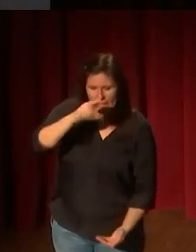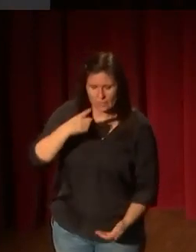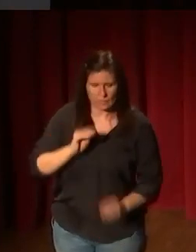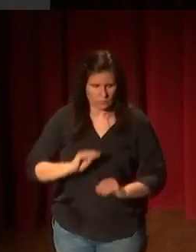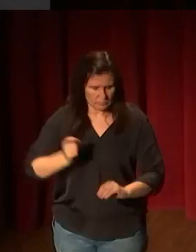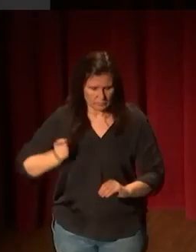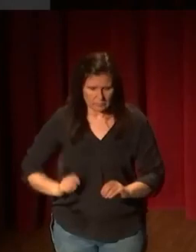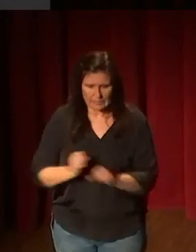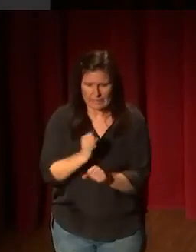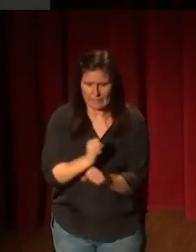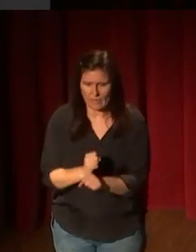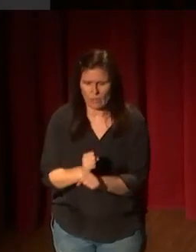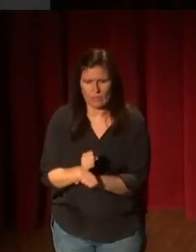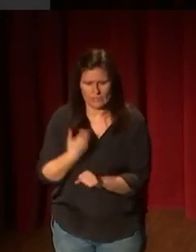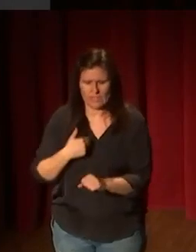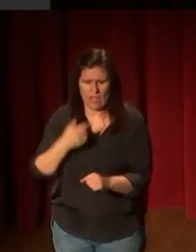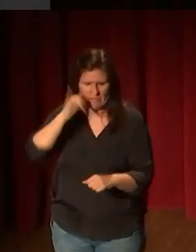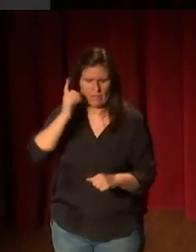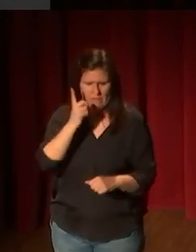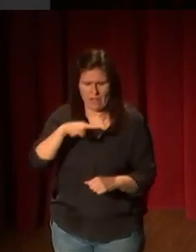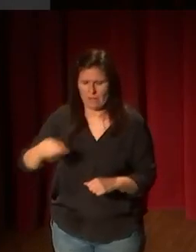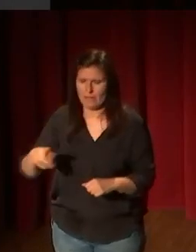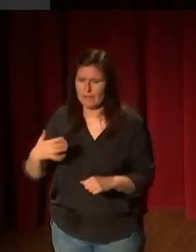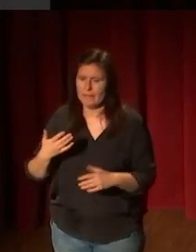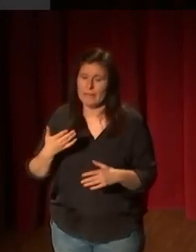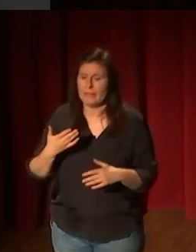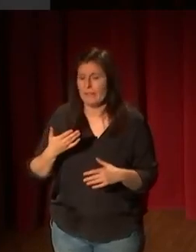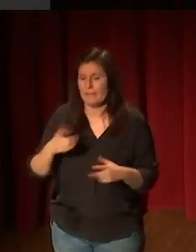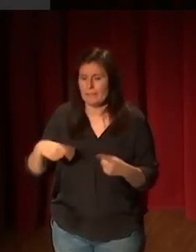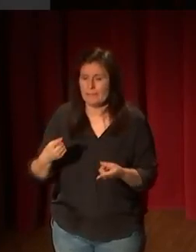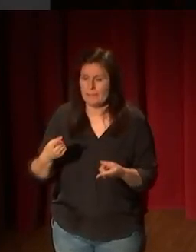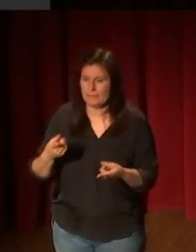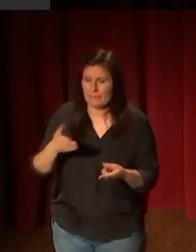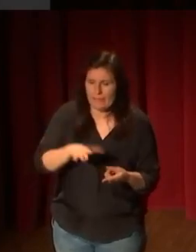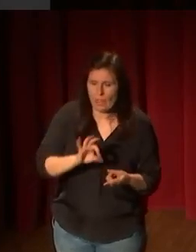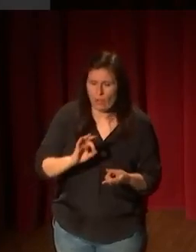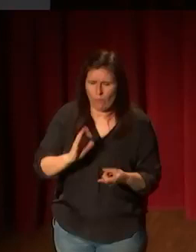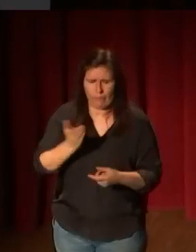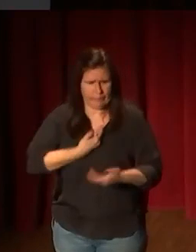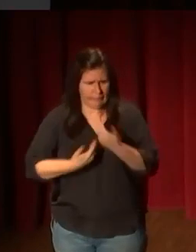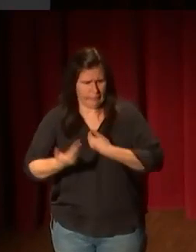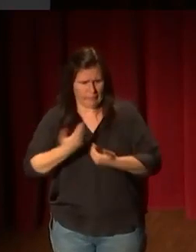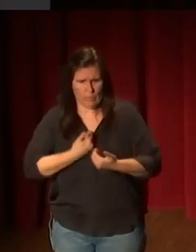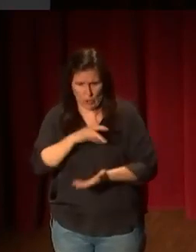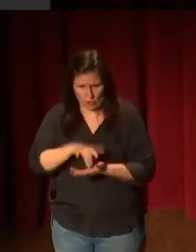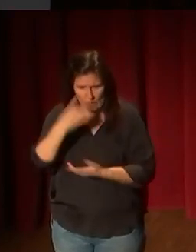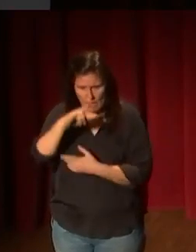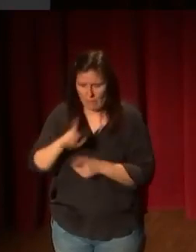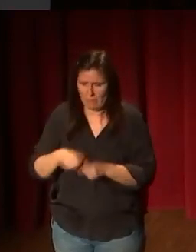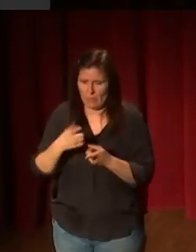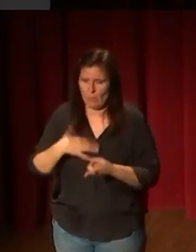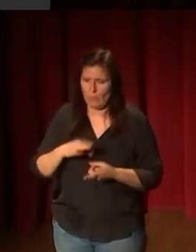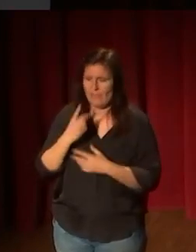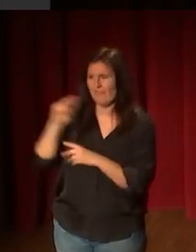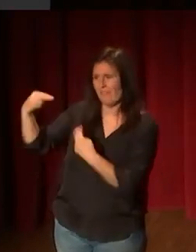familiarizados con sus riesgos y que al cabo parecen pérez en perdón o salen estropeados de él se puede presentar a la misma europa